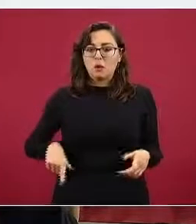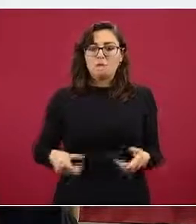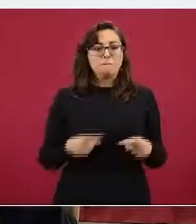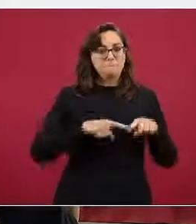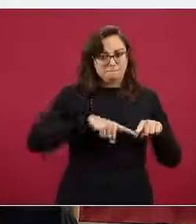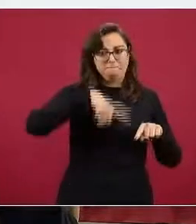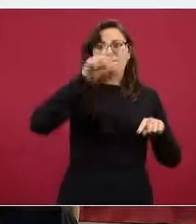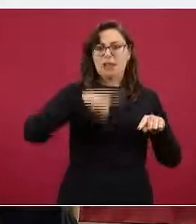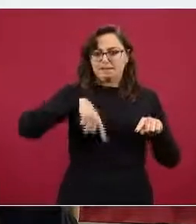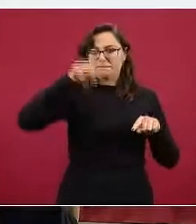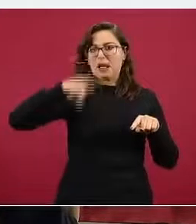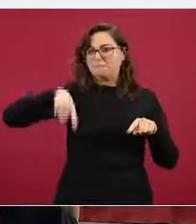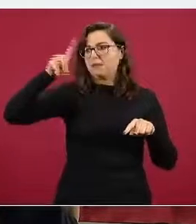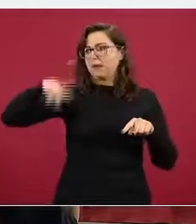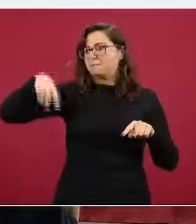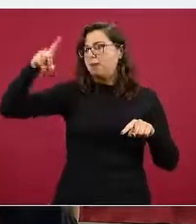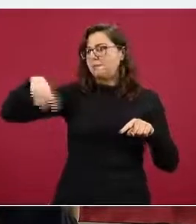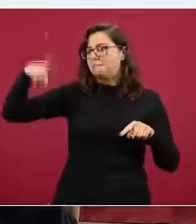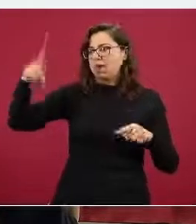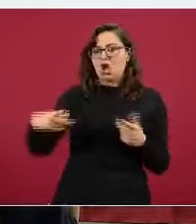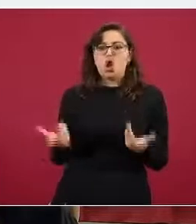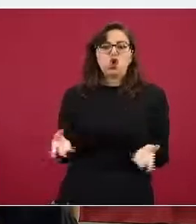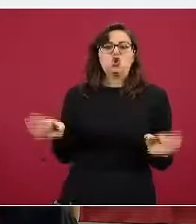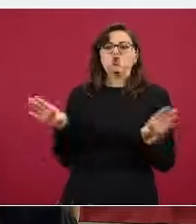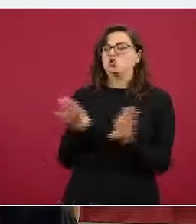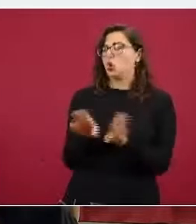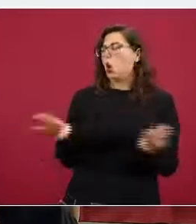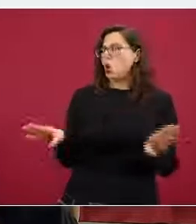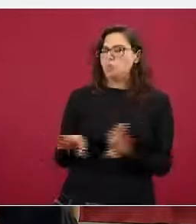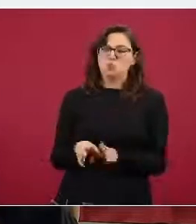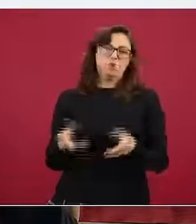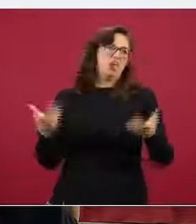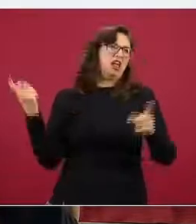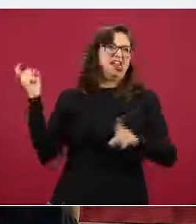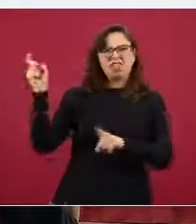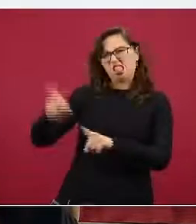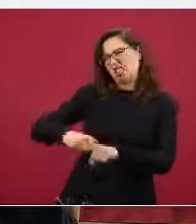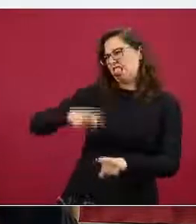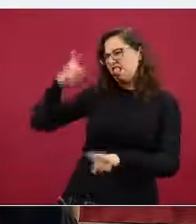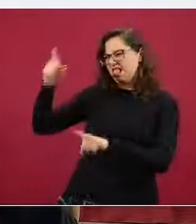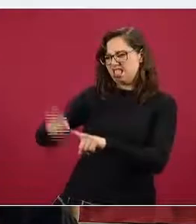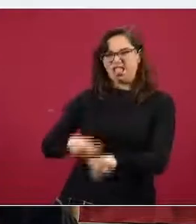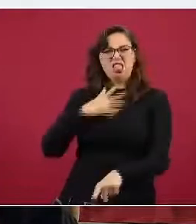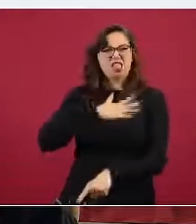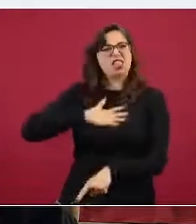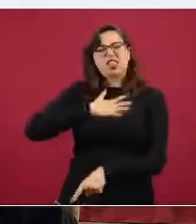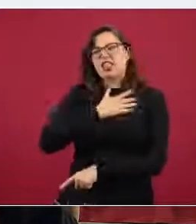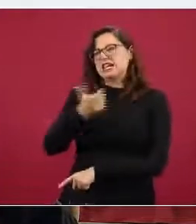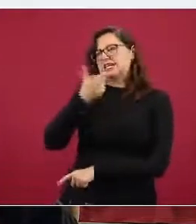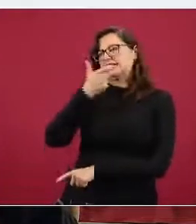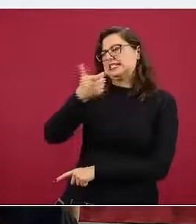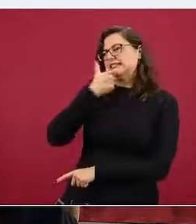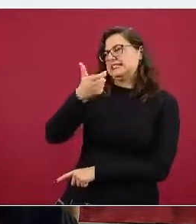múltiples picos y se parodiaba, por supuesto hasta memes existieron sobre los múltiples picos del doctor